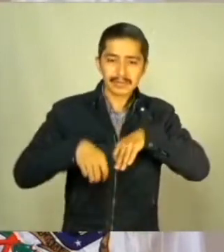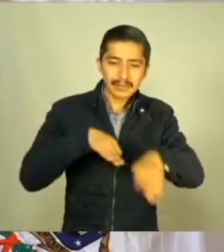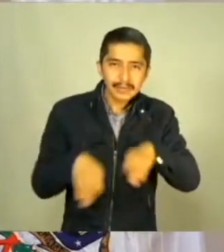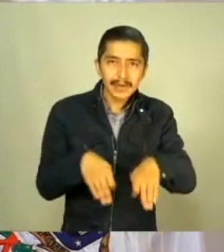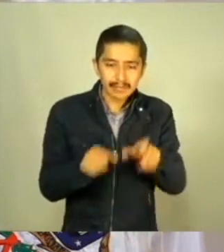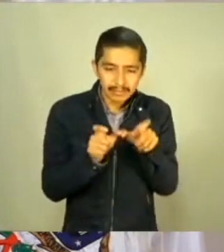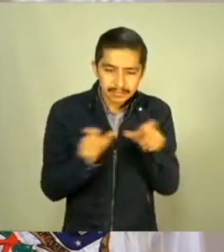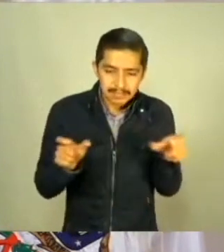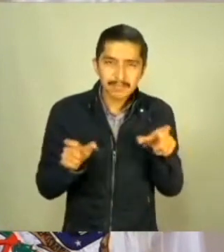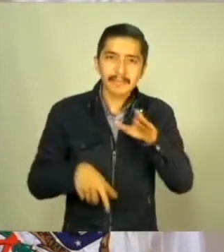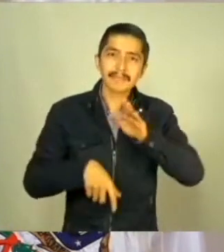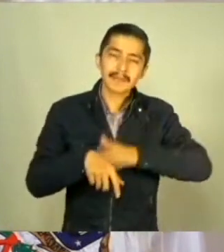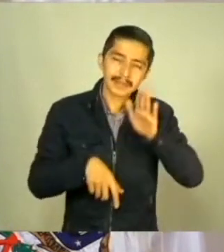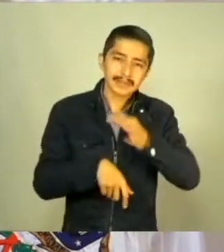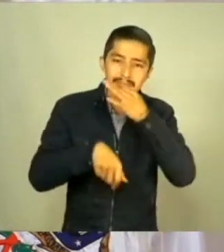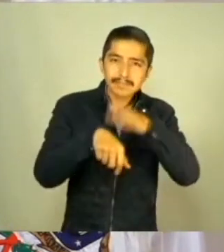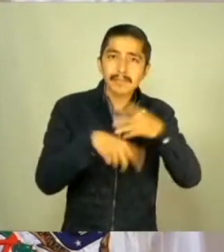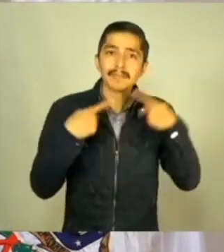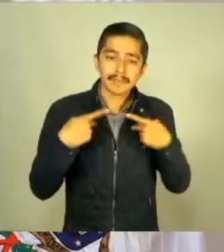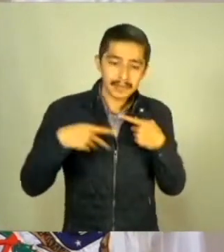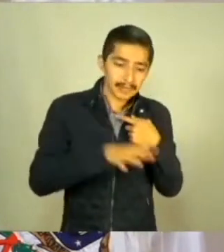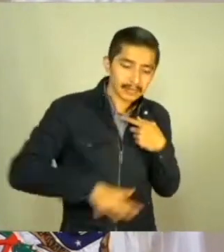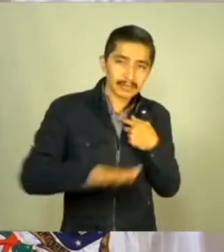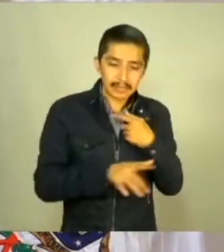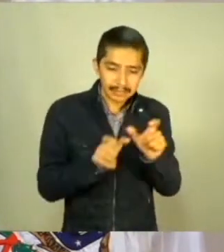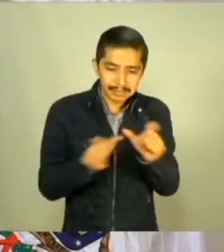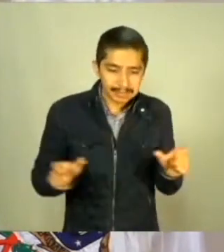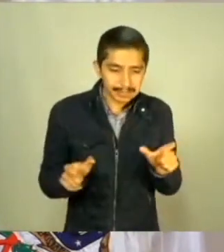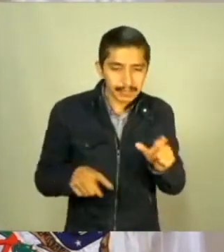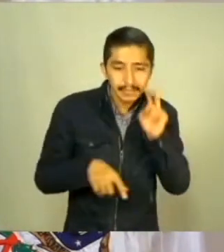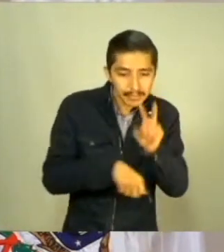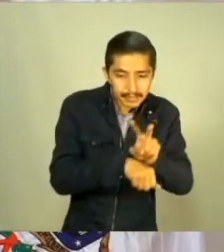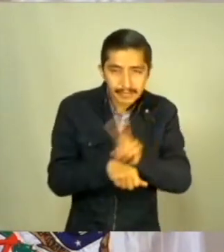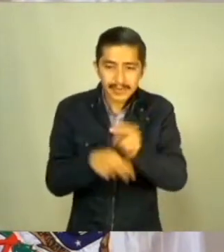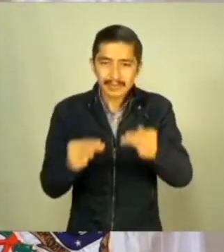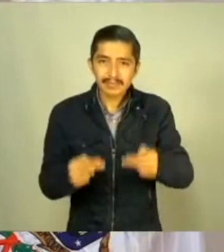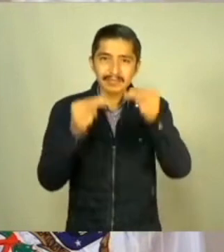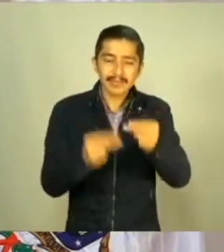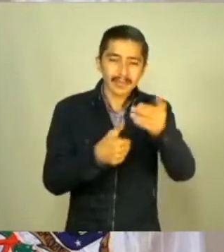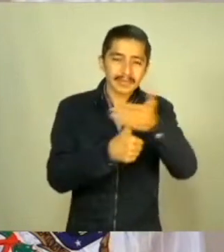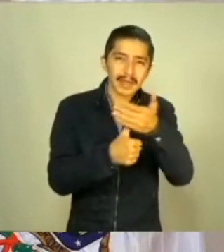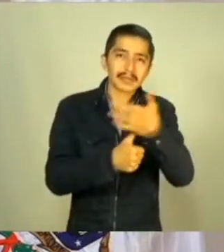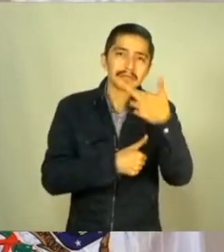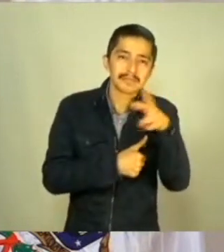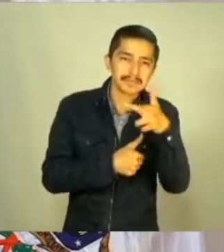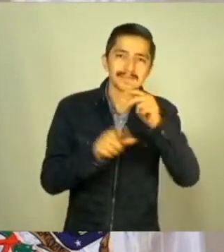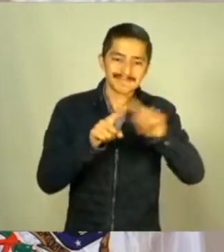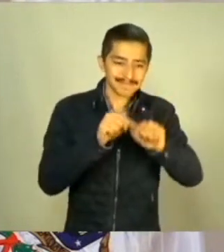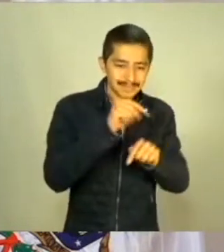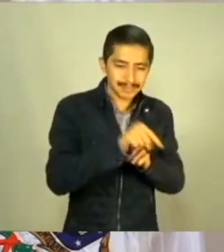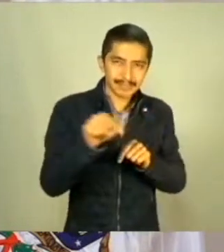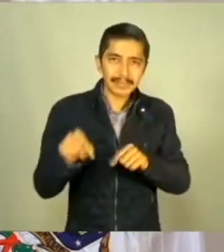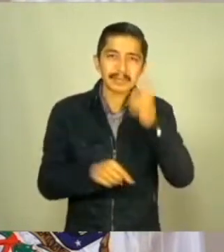las medidas y los llamados a la población a los establecimientos comercios bares o restaurantes para que